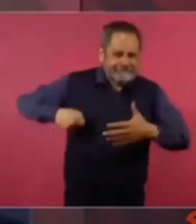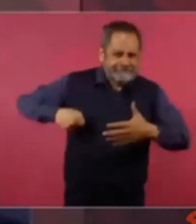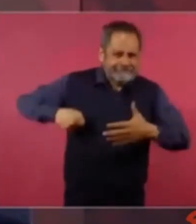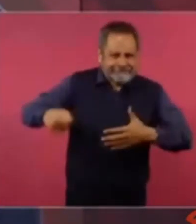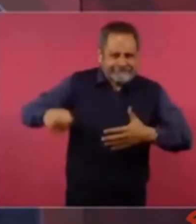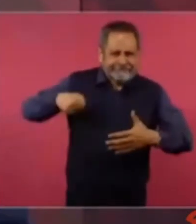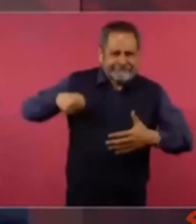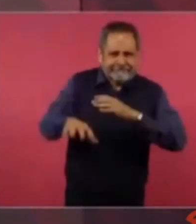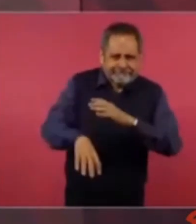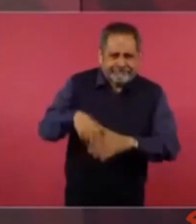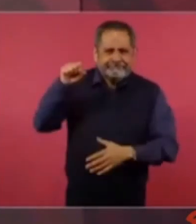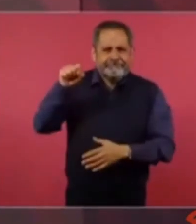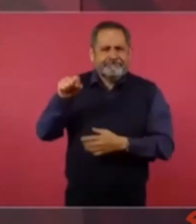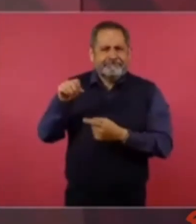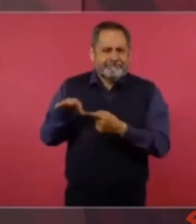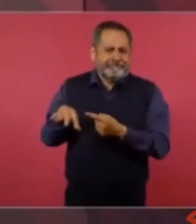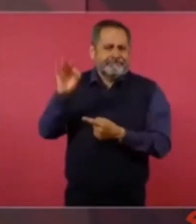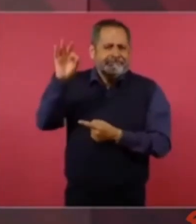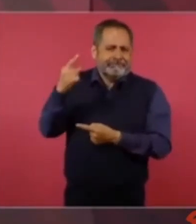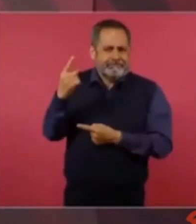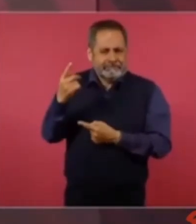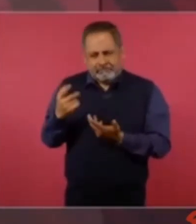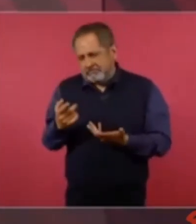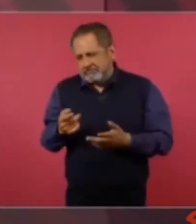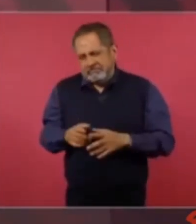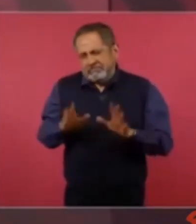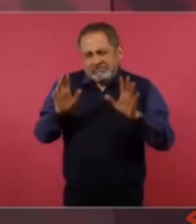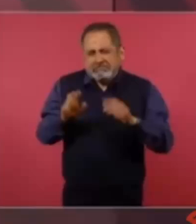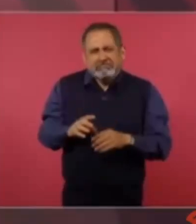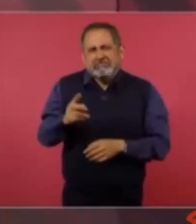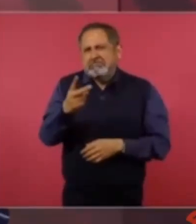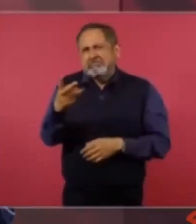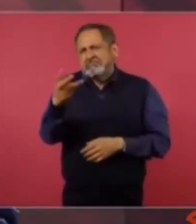o 200, 300 por